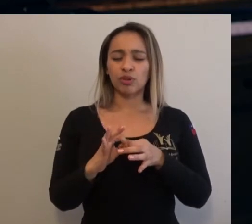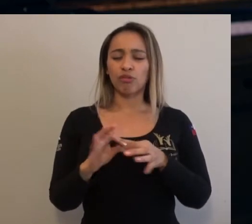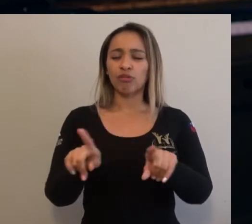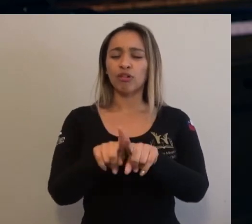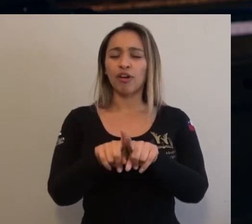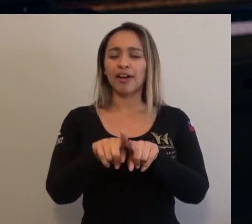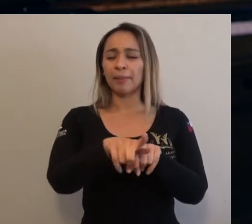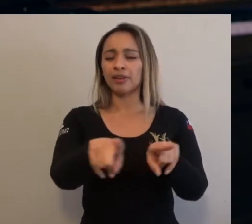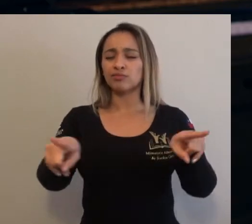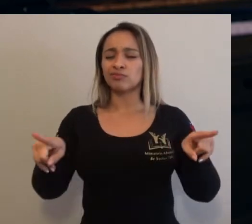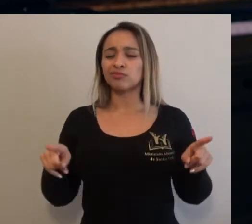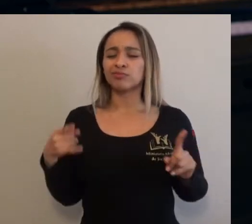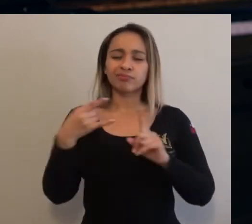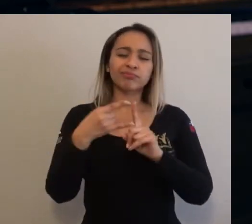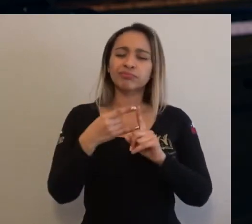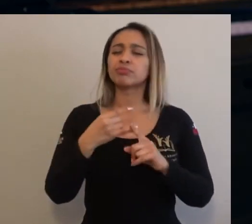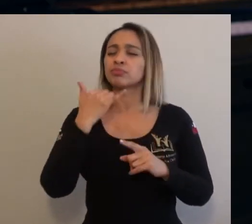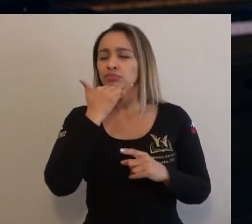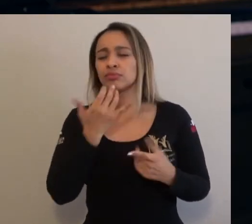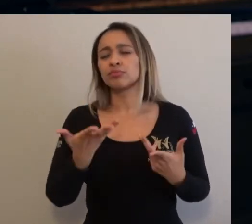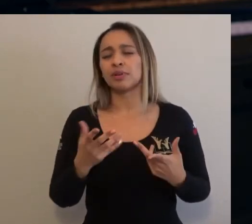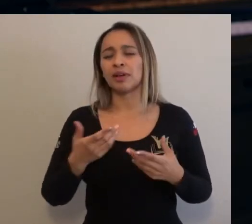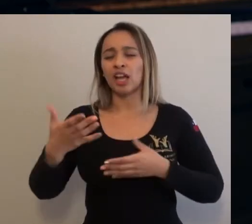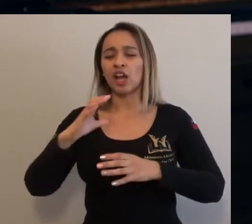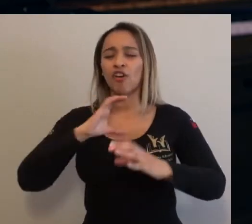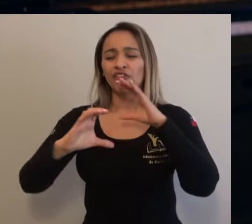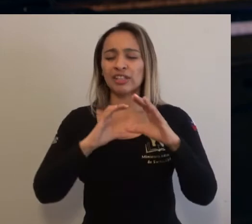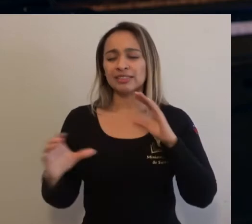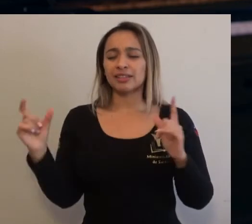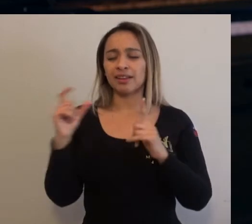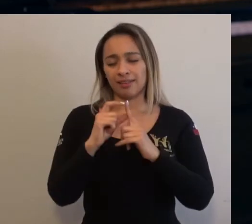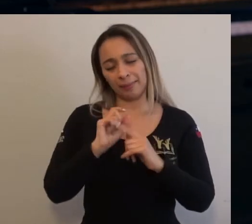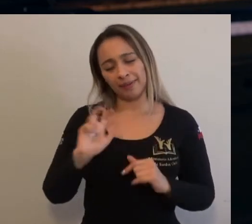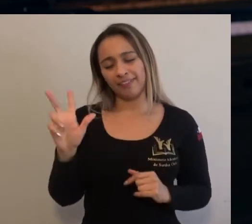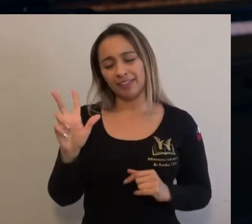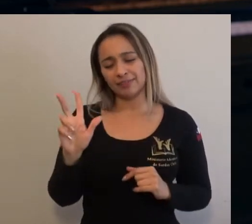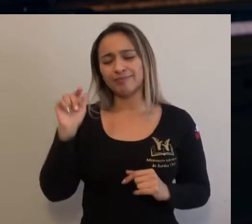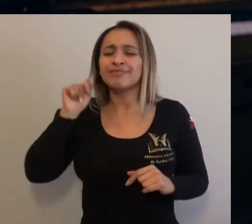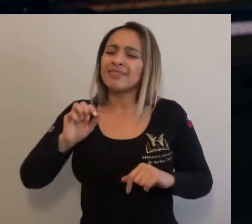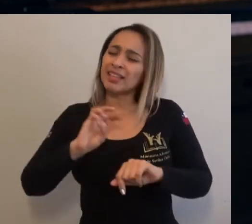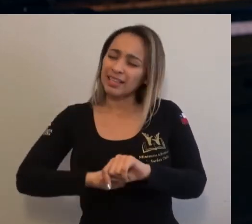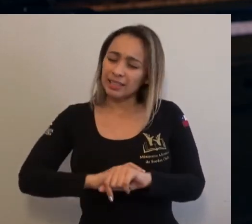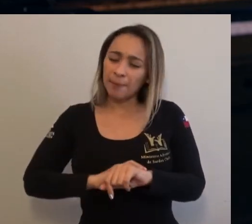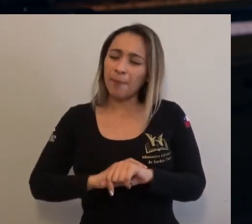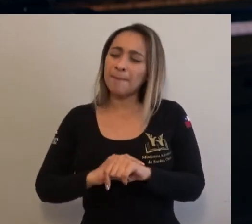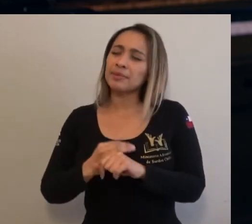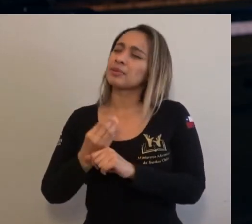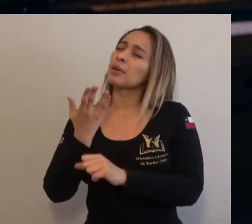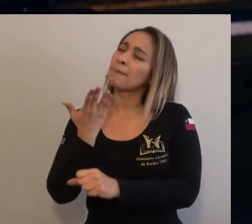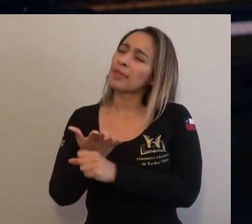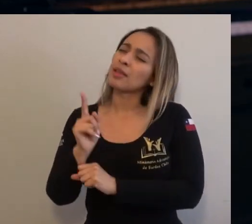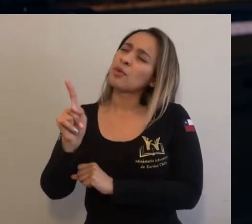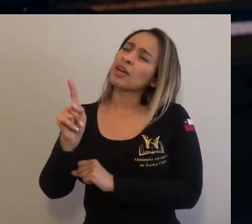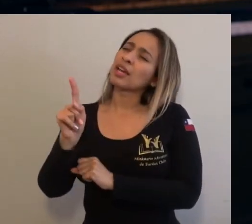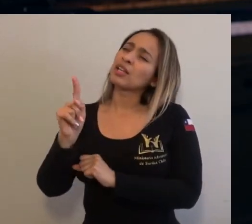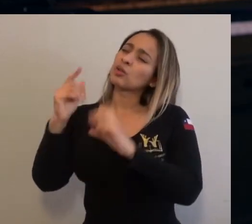con los hermanos, de poder conversar un momento sobre la palabra de Dios, Señor. Queremos pedirte en esta oportunidad que puedas